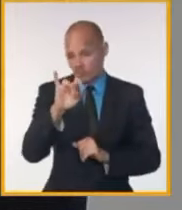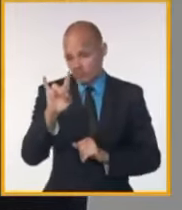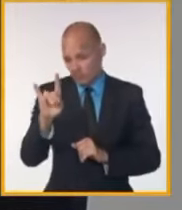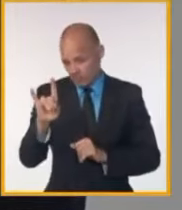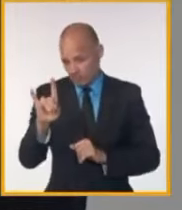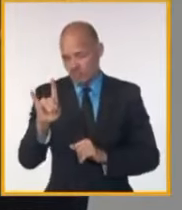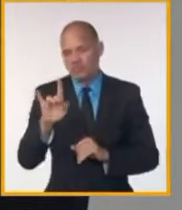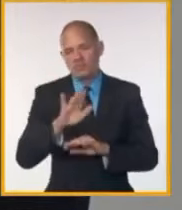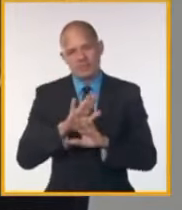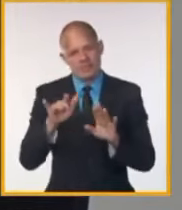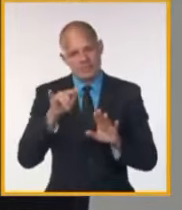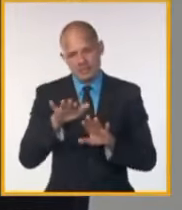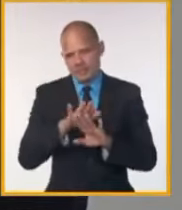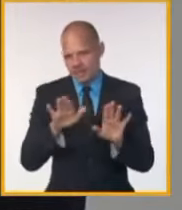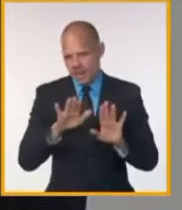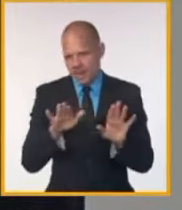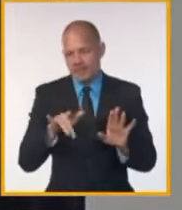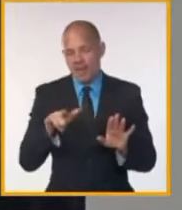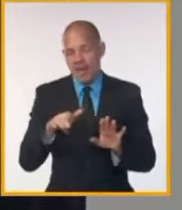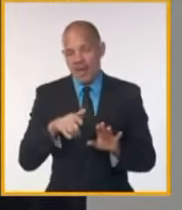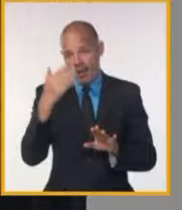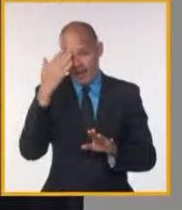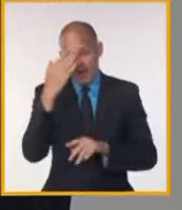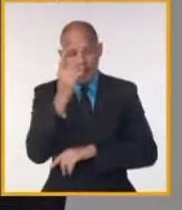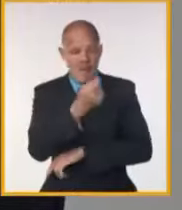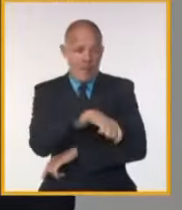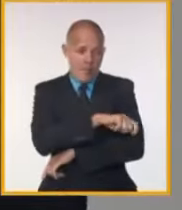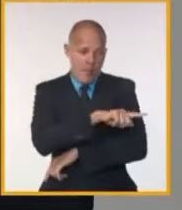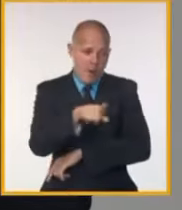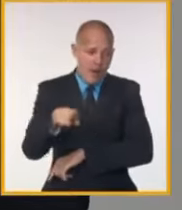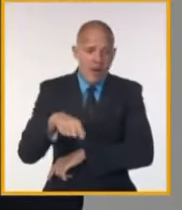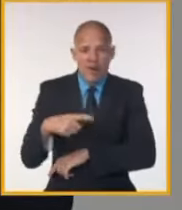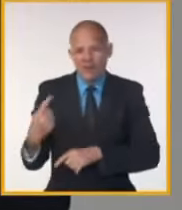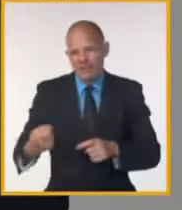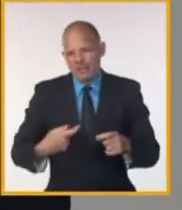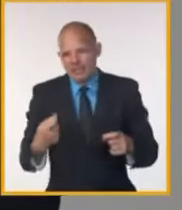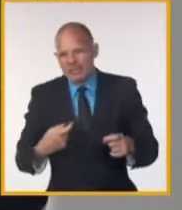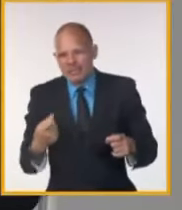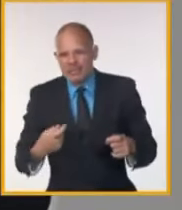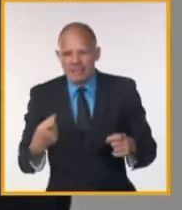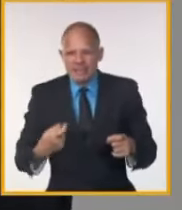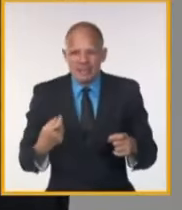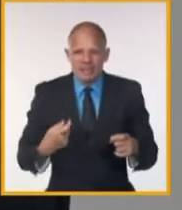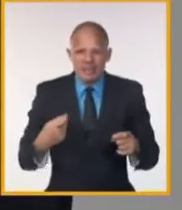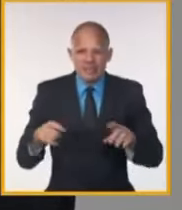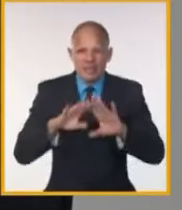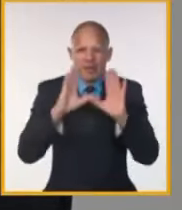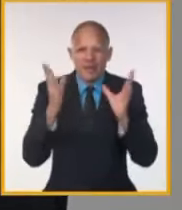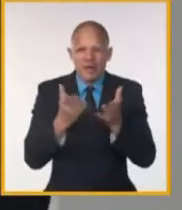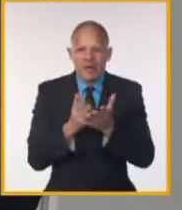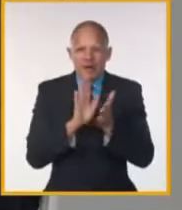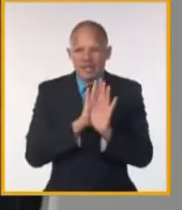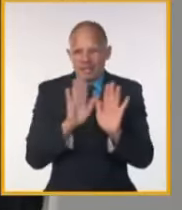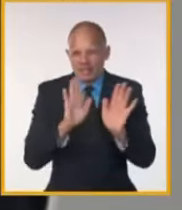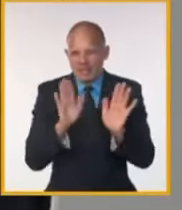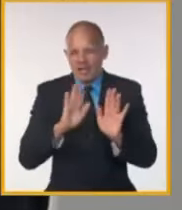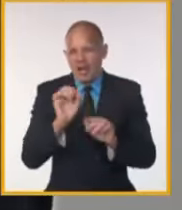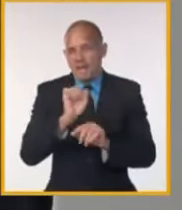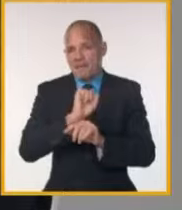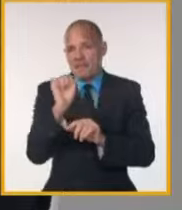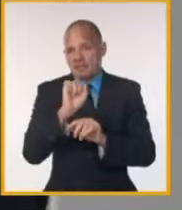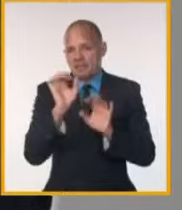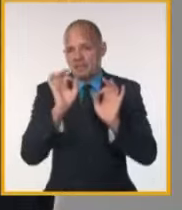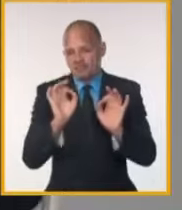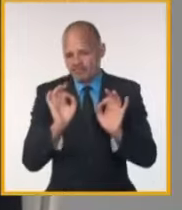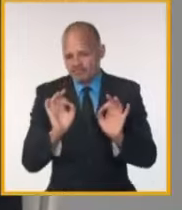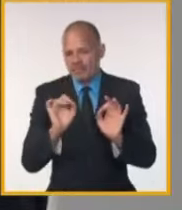esta Revolución nacionalista esta Revolución que va al rescate y que se convierte naturalmente por el tipo de gente